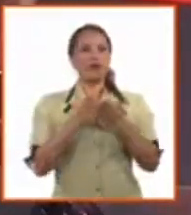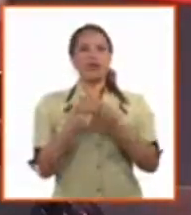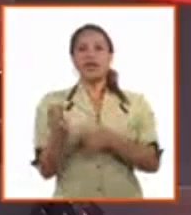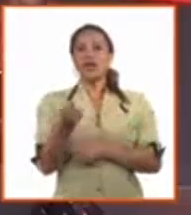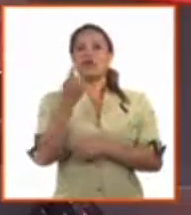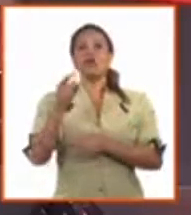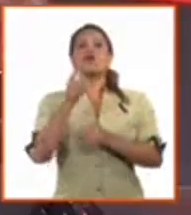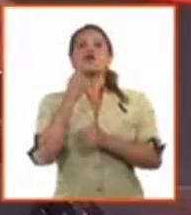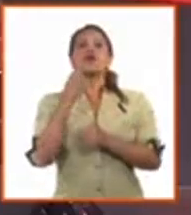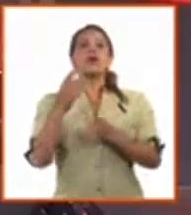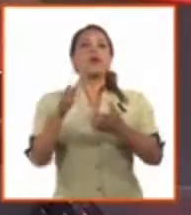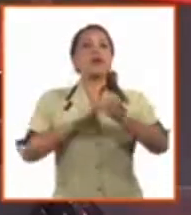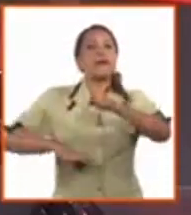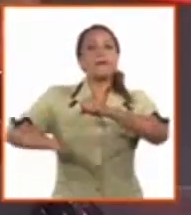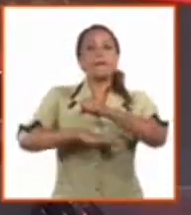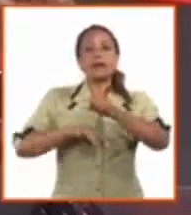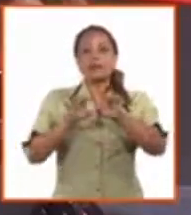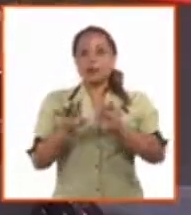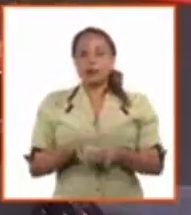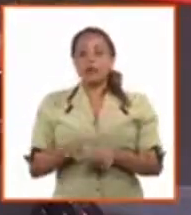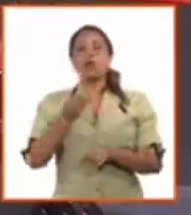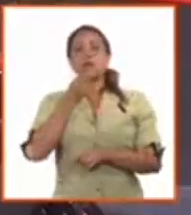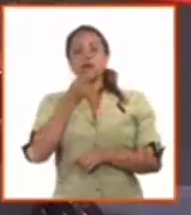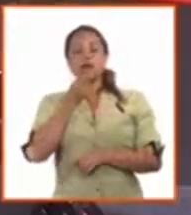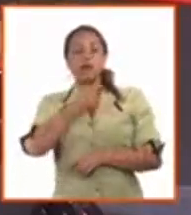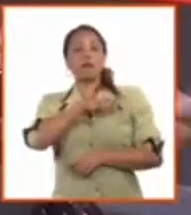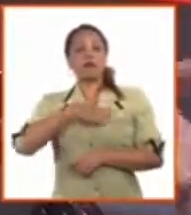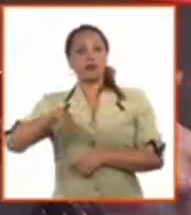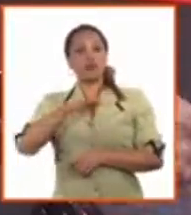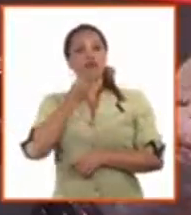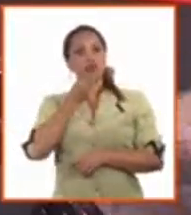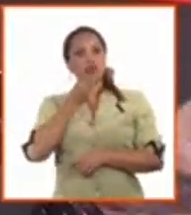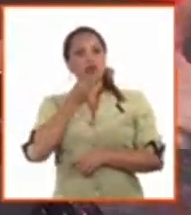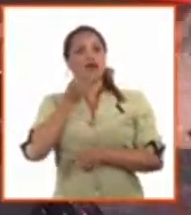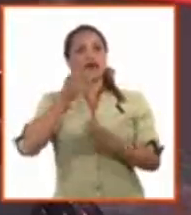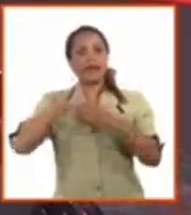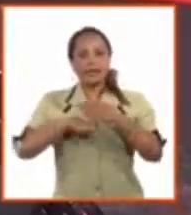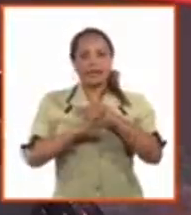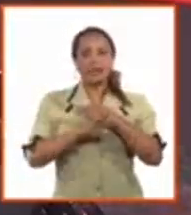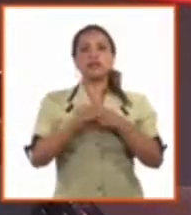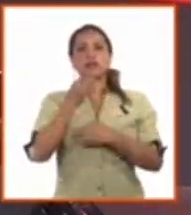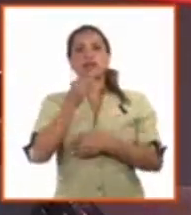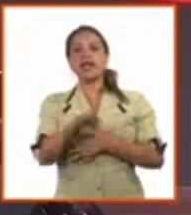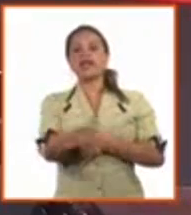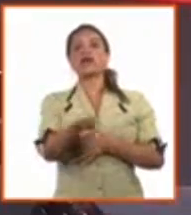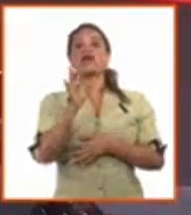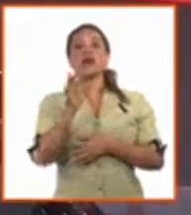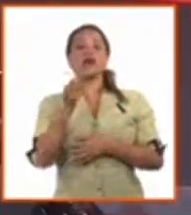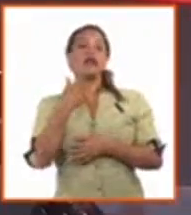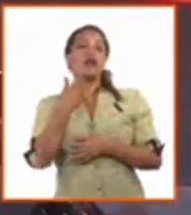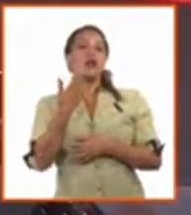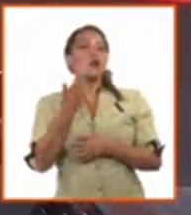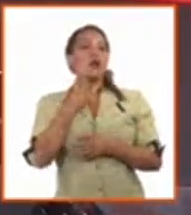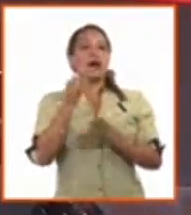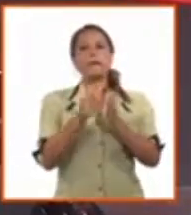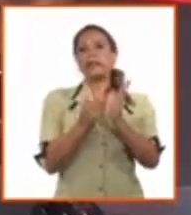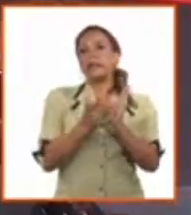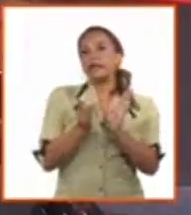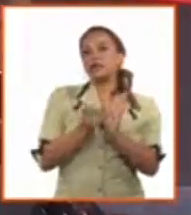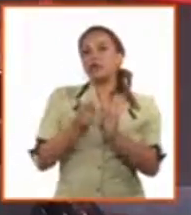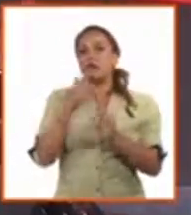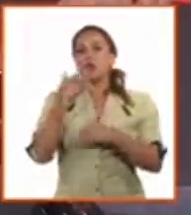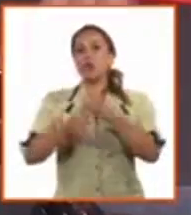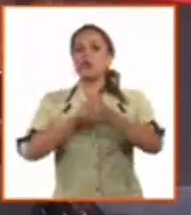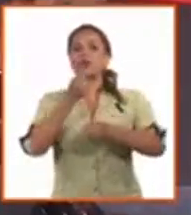en un único ecosistema de manera que el usuario pueda tener una posibilidad de escoger cuál va